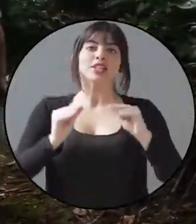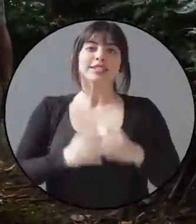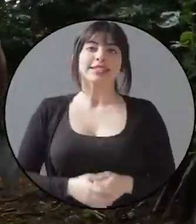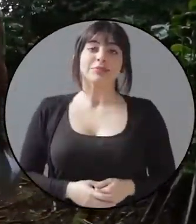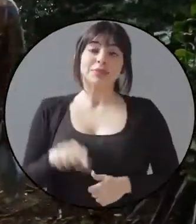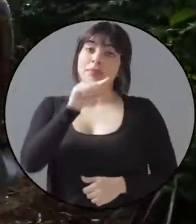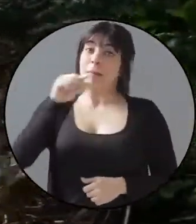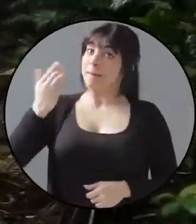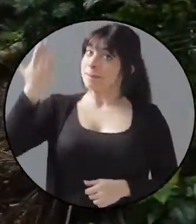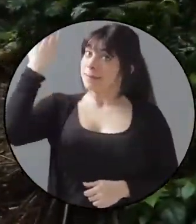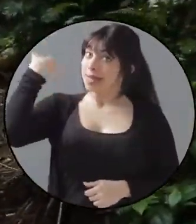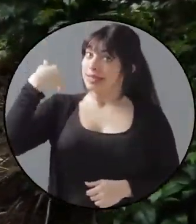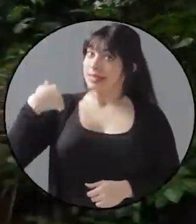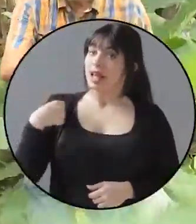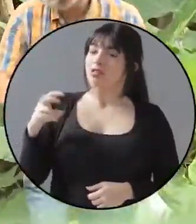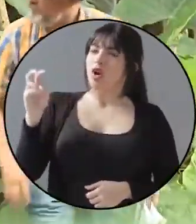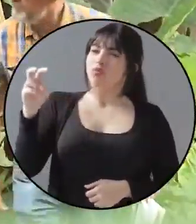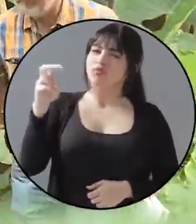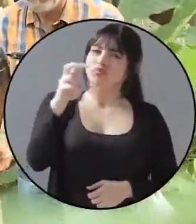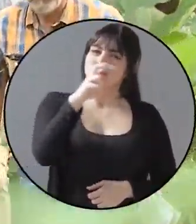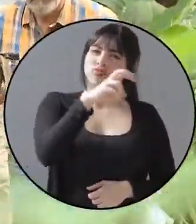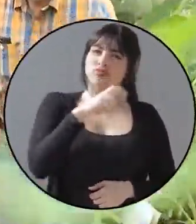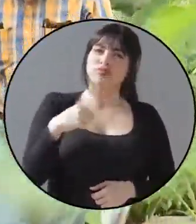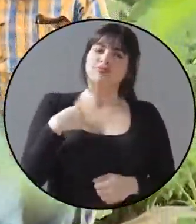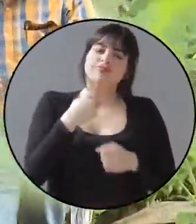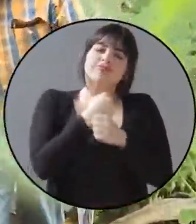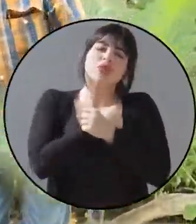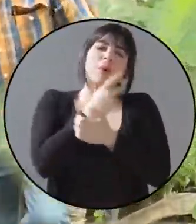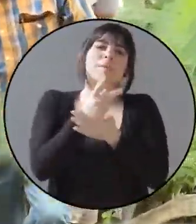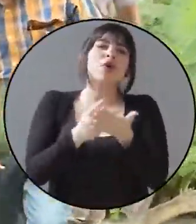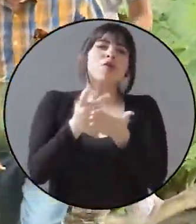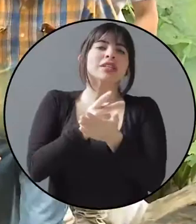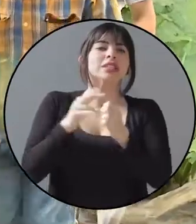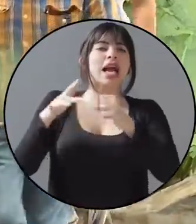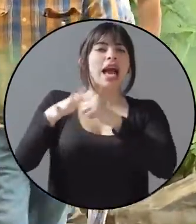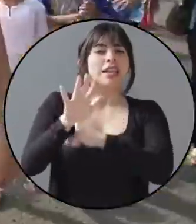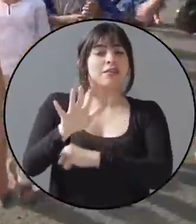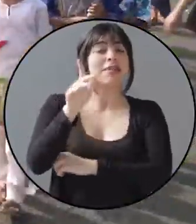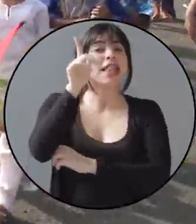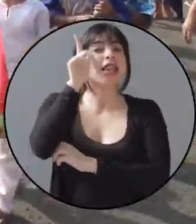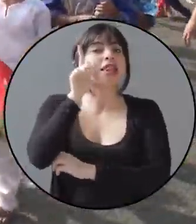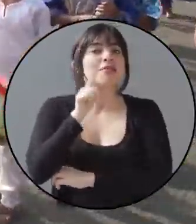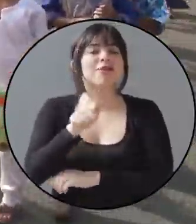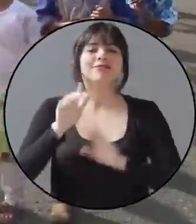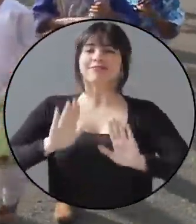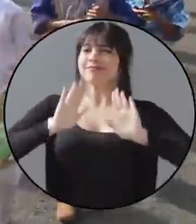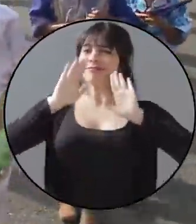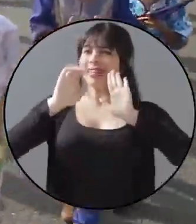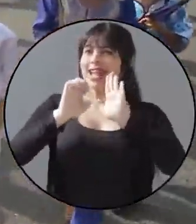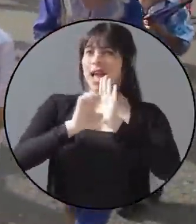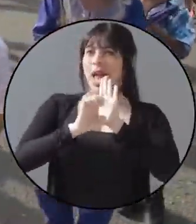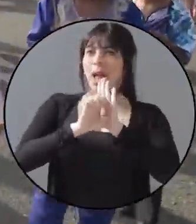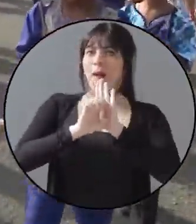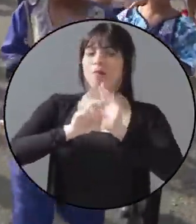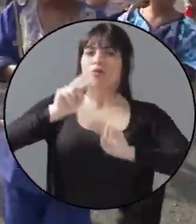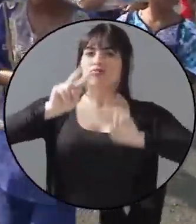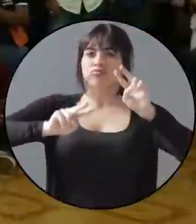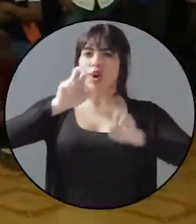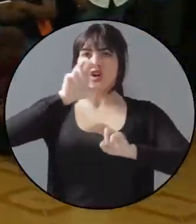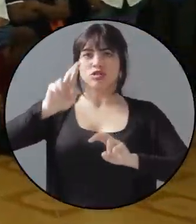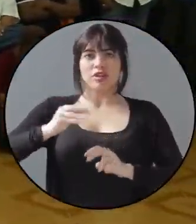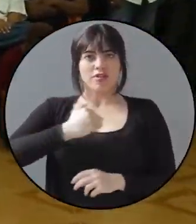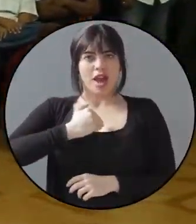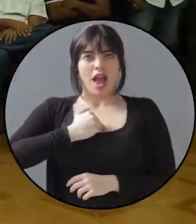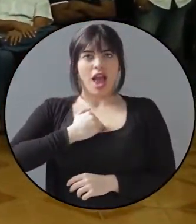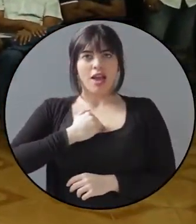Buenas noches. La semana pasada recorrimos los senderos de nuestra querida provincia caribeña. Limón es un excelente ejemplo de la diversidad